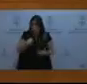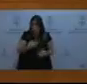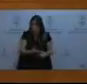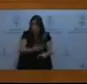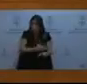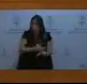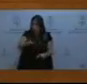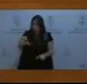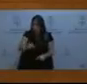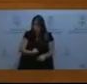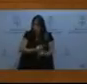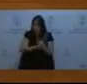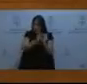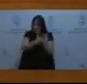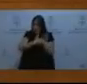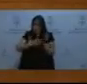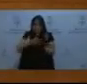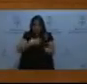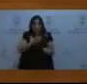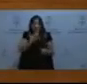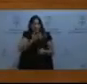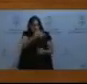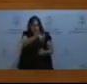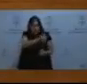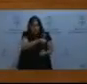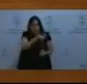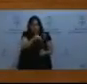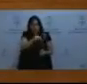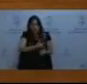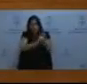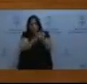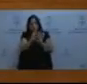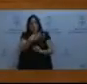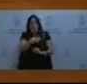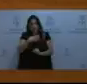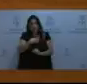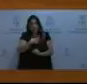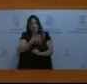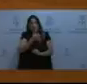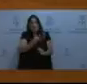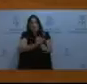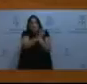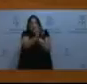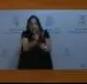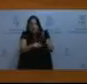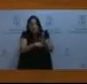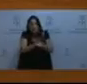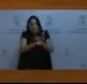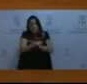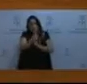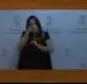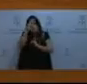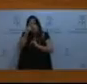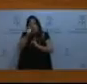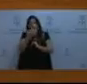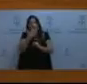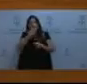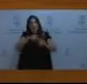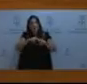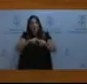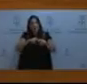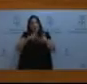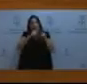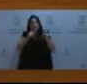y no pudo, si son ustedes incapaces de cambiar este despropósito y esta manera de la gestión cultural y de imponer desde el Principado de Asturias una